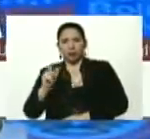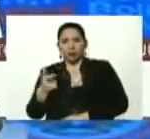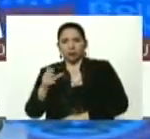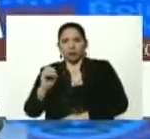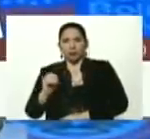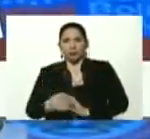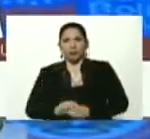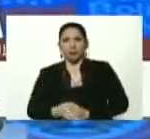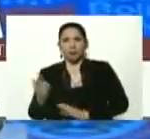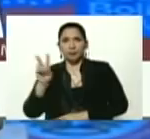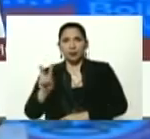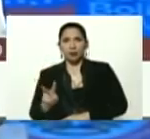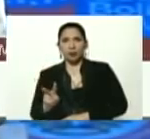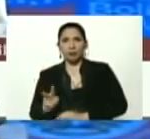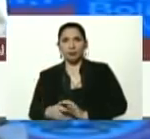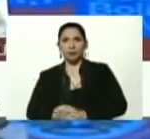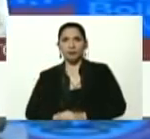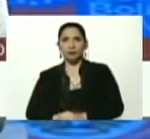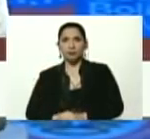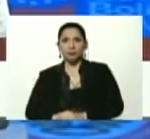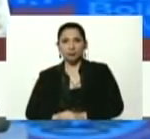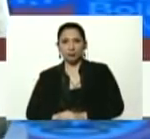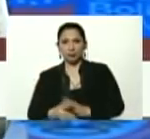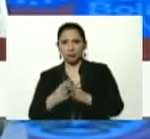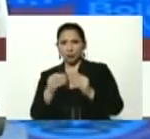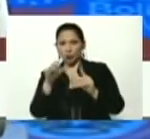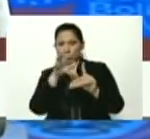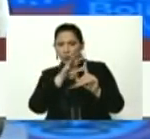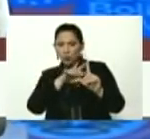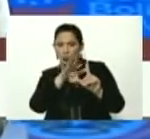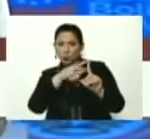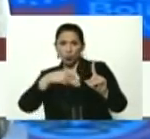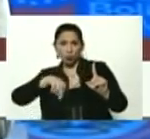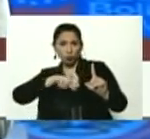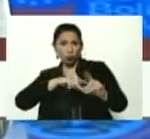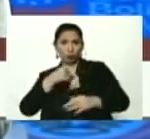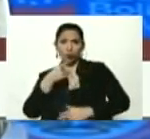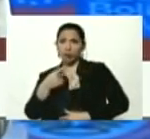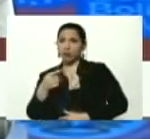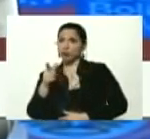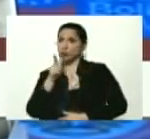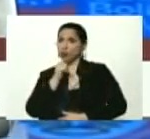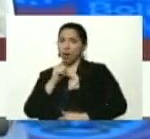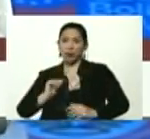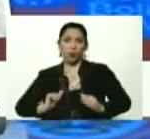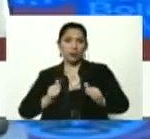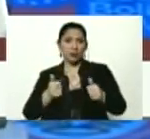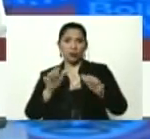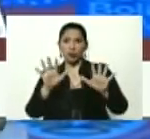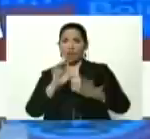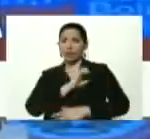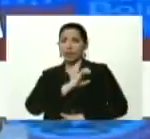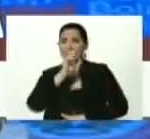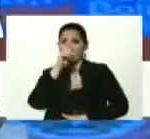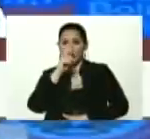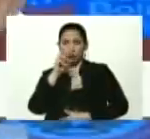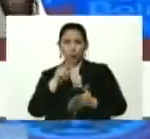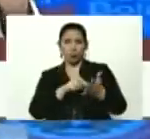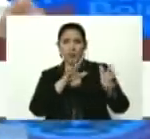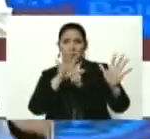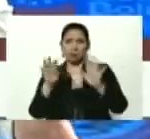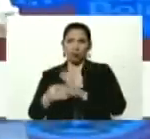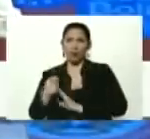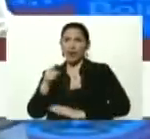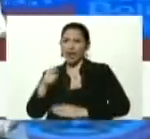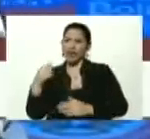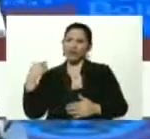Venezuela. Es todo un entramado, por eso hemos dicho, esto no comenzó el 10 de enero del año 2019, esto